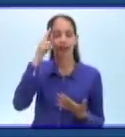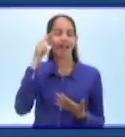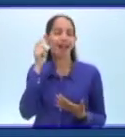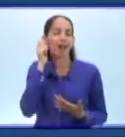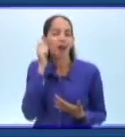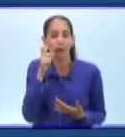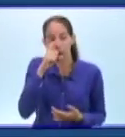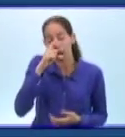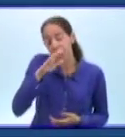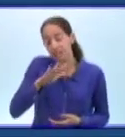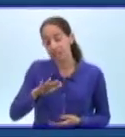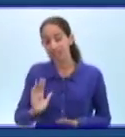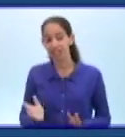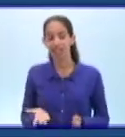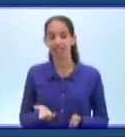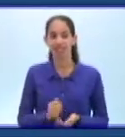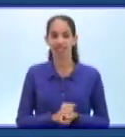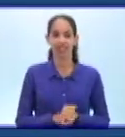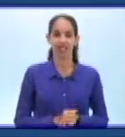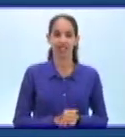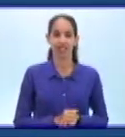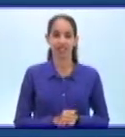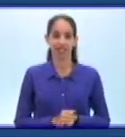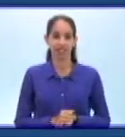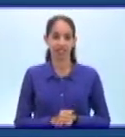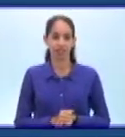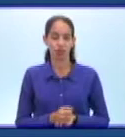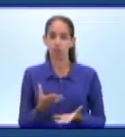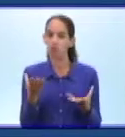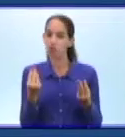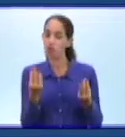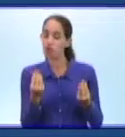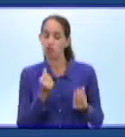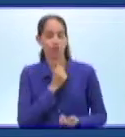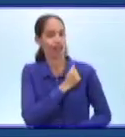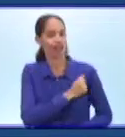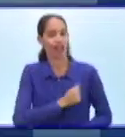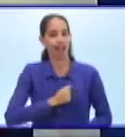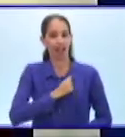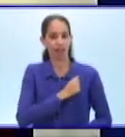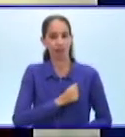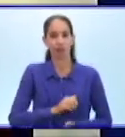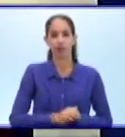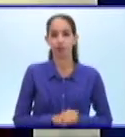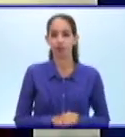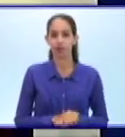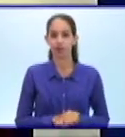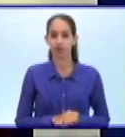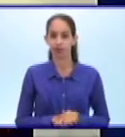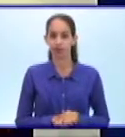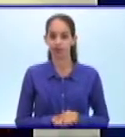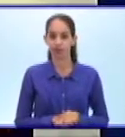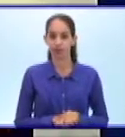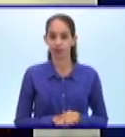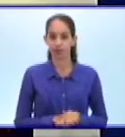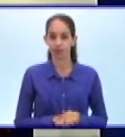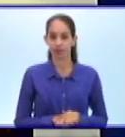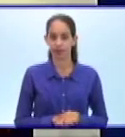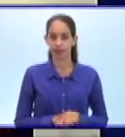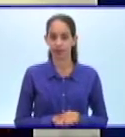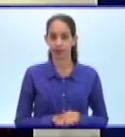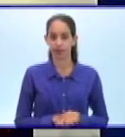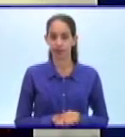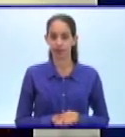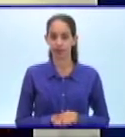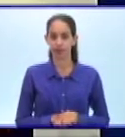o mamá si sabe tejer y está esperando un bebé? ¿Cuánto amor no tendrá esa aguja,